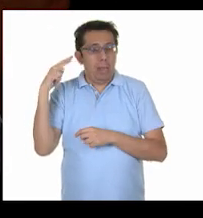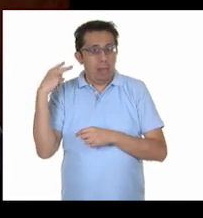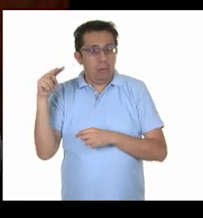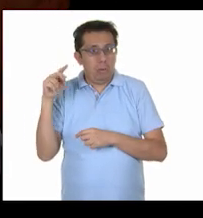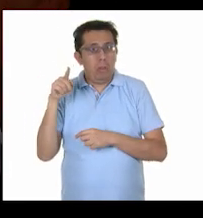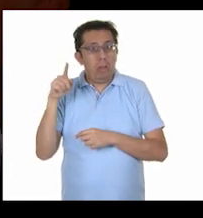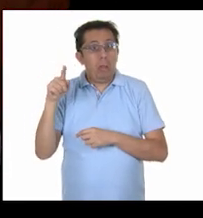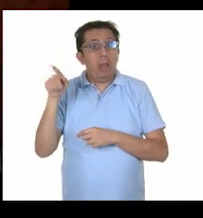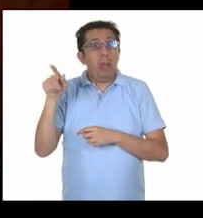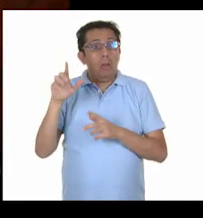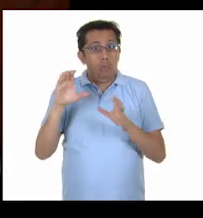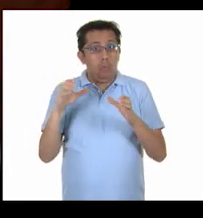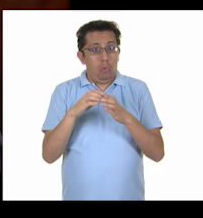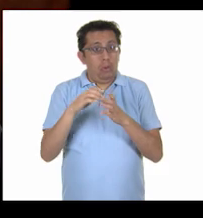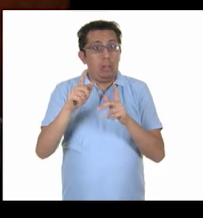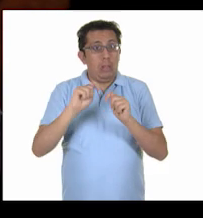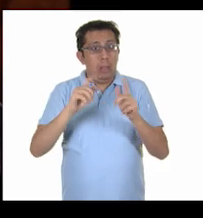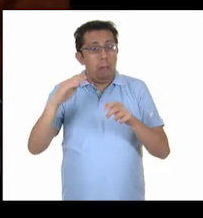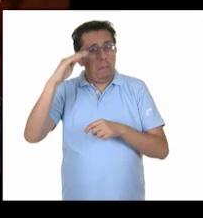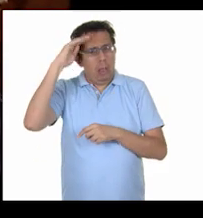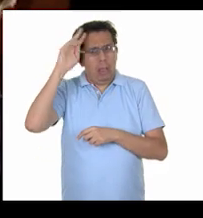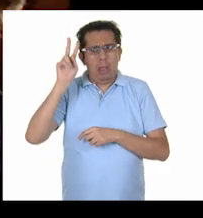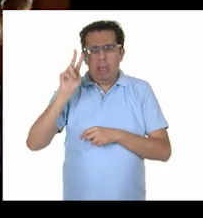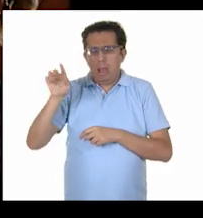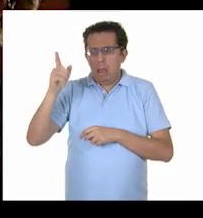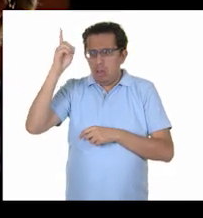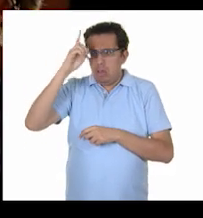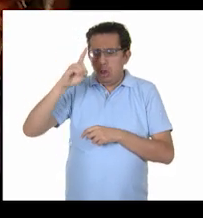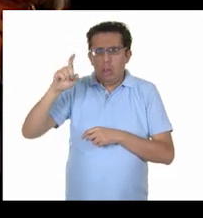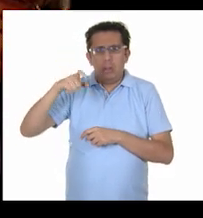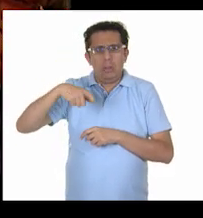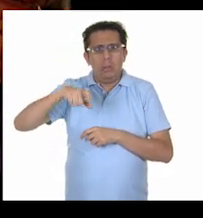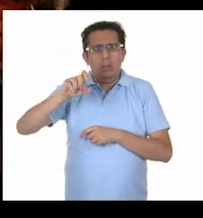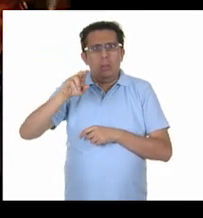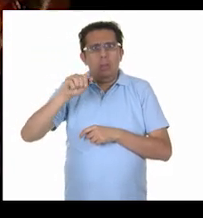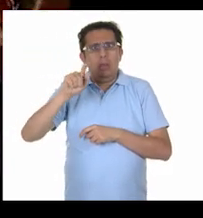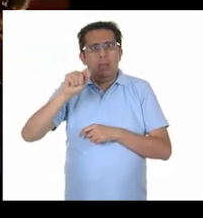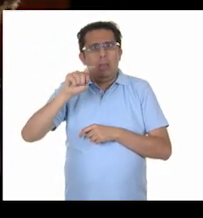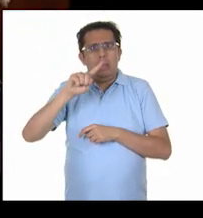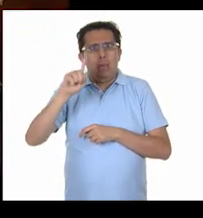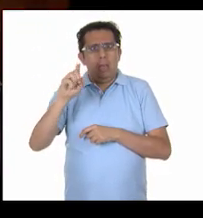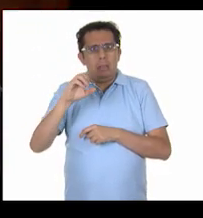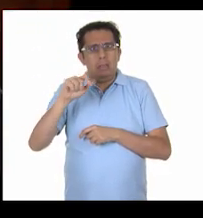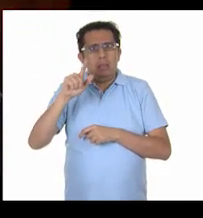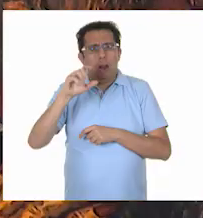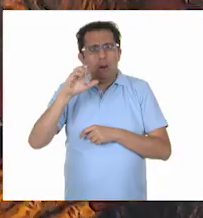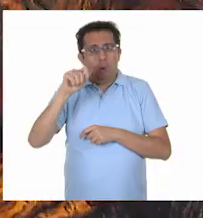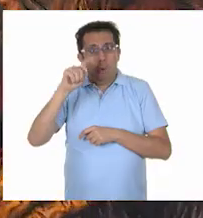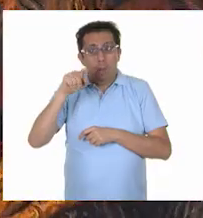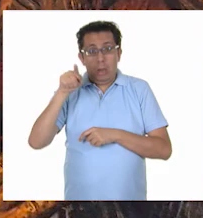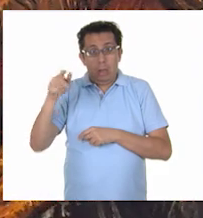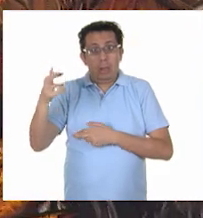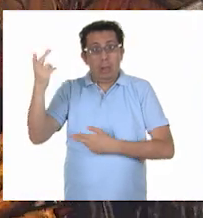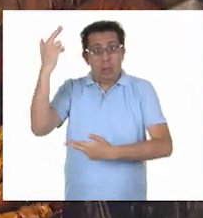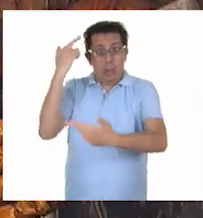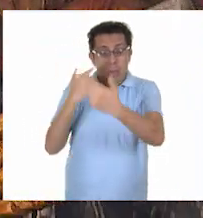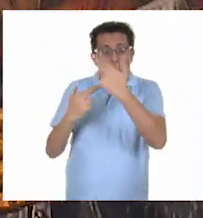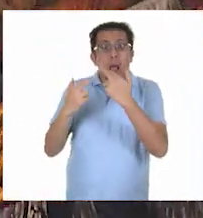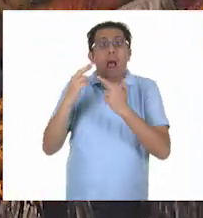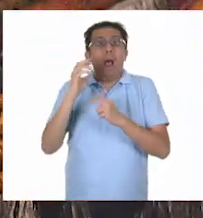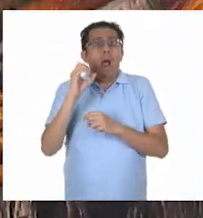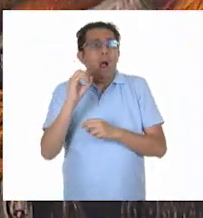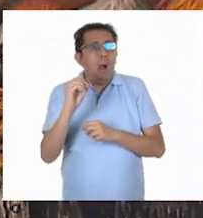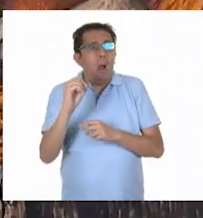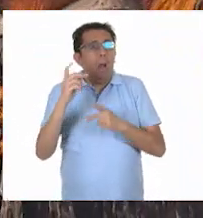tlaxcaltecas pensaron si era Quetzalcóatl que regresaba el año 1 Caña, o era